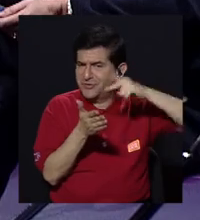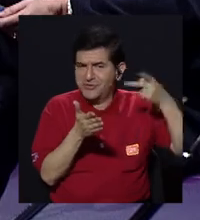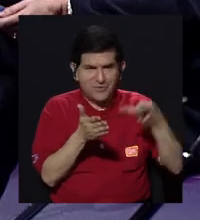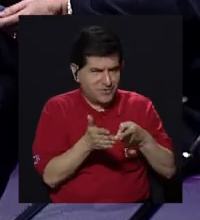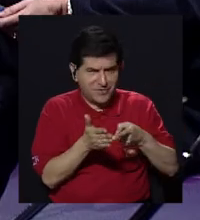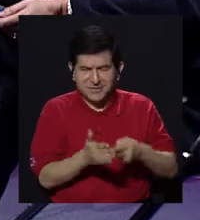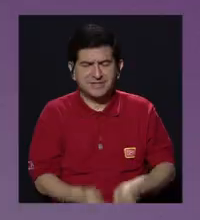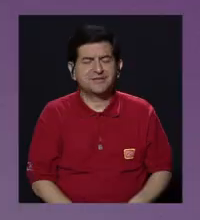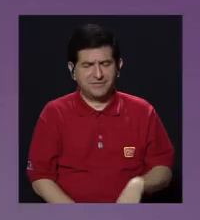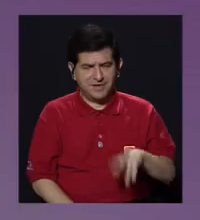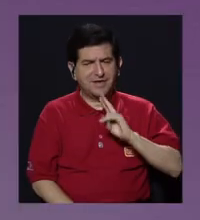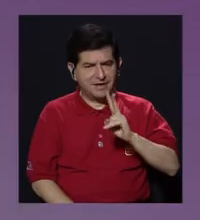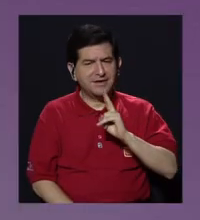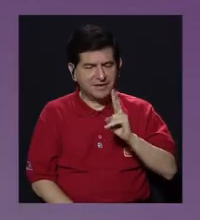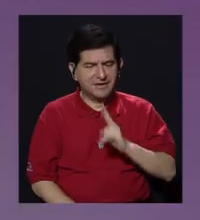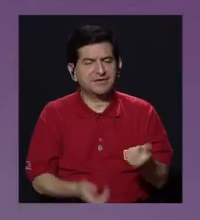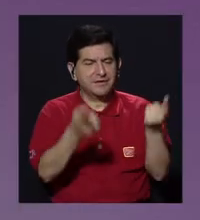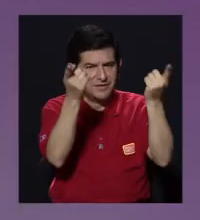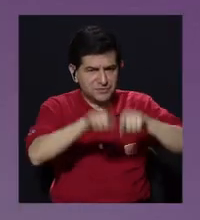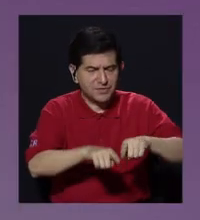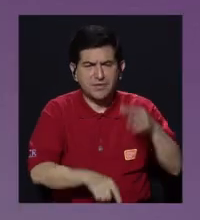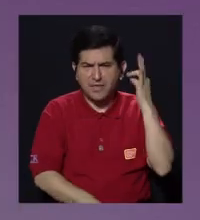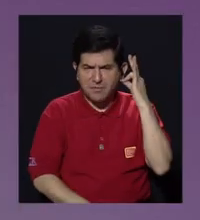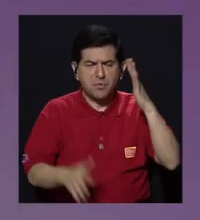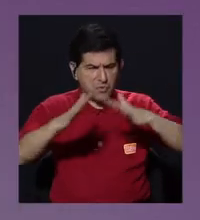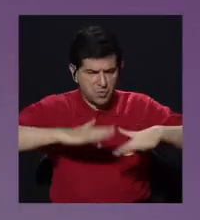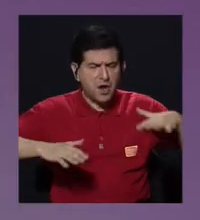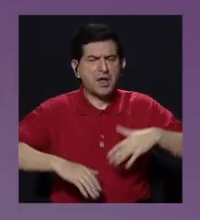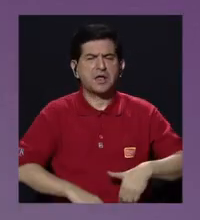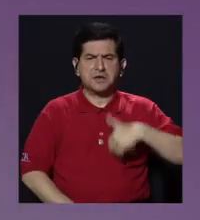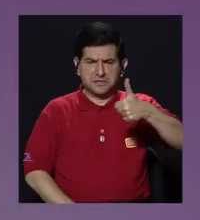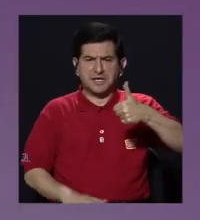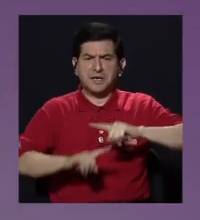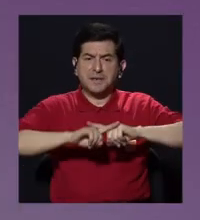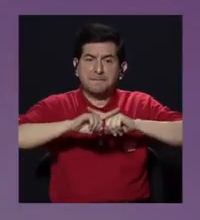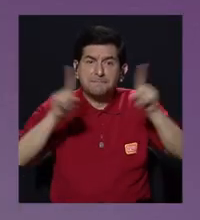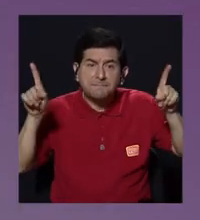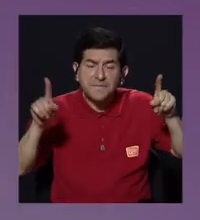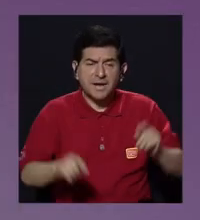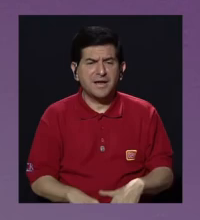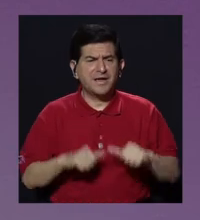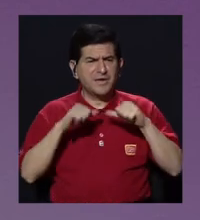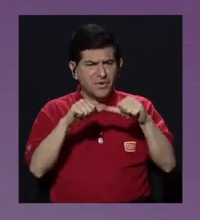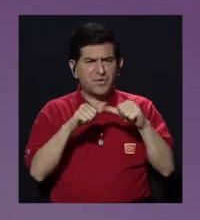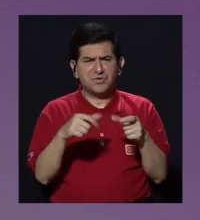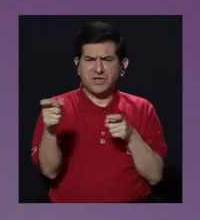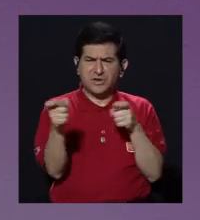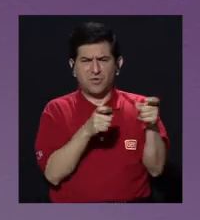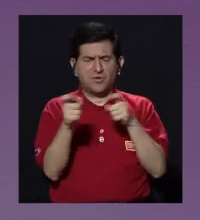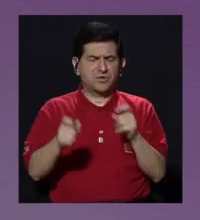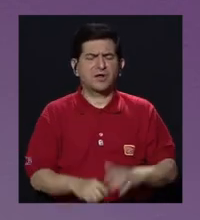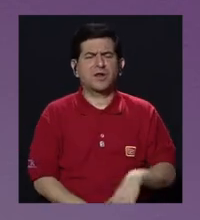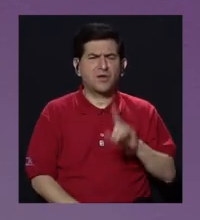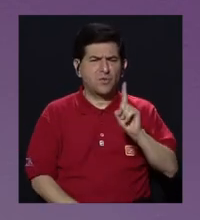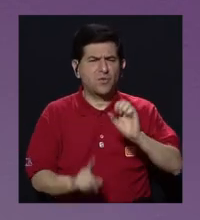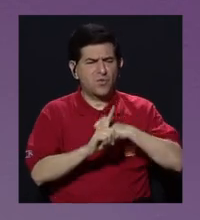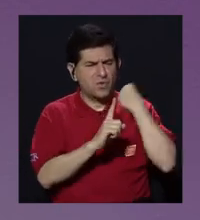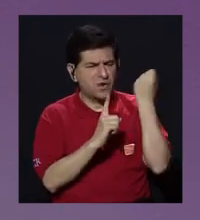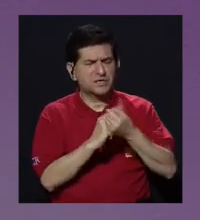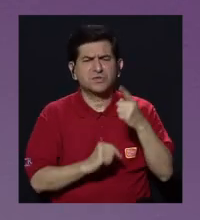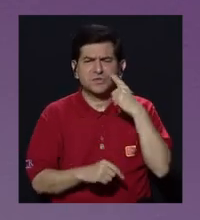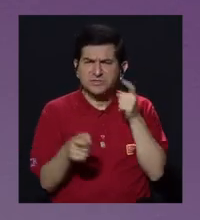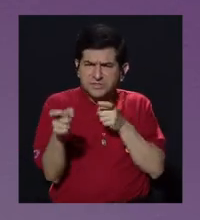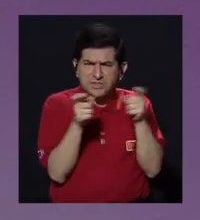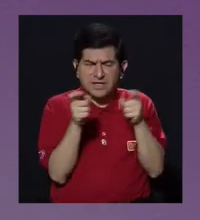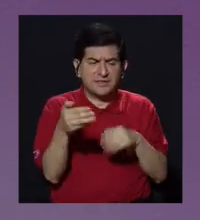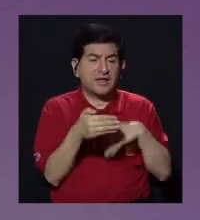sea reivindicado. Vea que las mujeres conquistan espacios, pero esos espacios parece que siguen tomados por una sociedad muy patriarcal en primera instancia y en